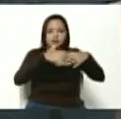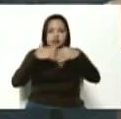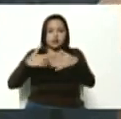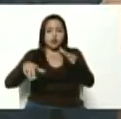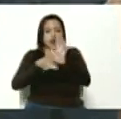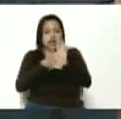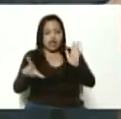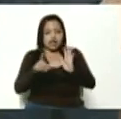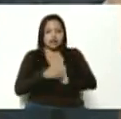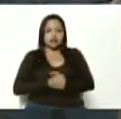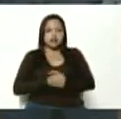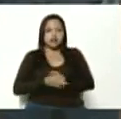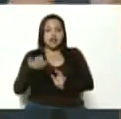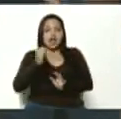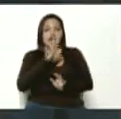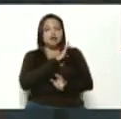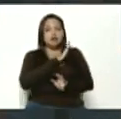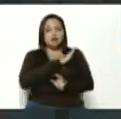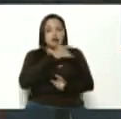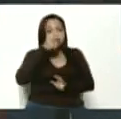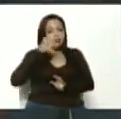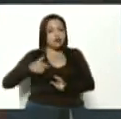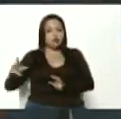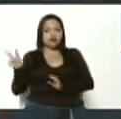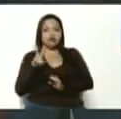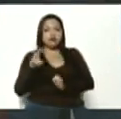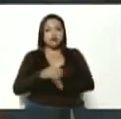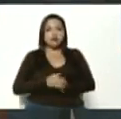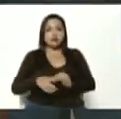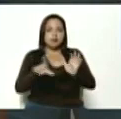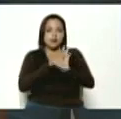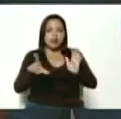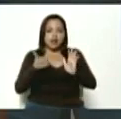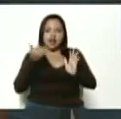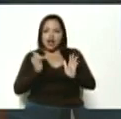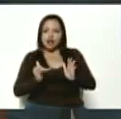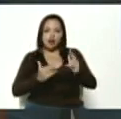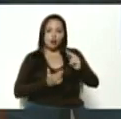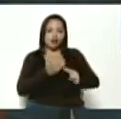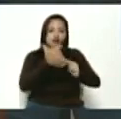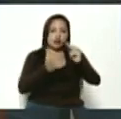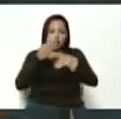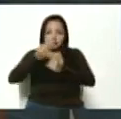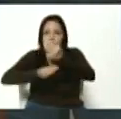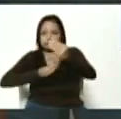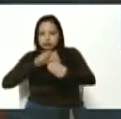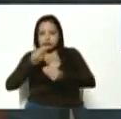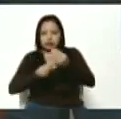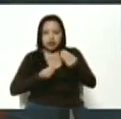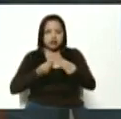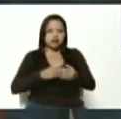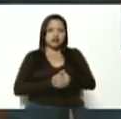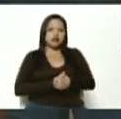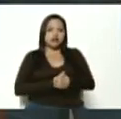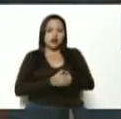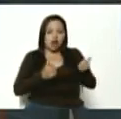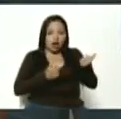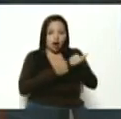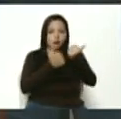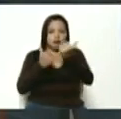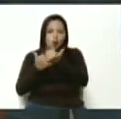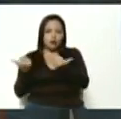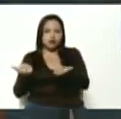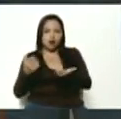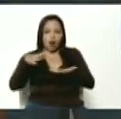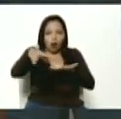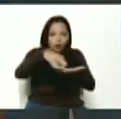supuesto, le pertenece al pueblo venezolano. Una ley que, por supuesto, será construida y es construida con el aporte de cada